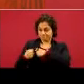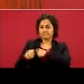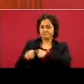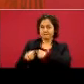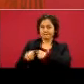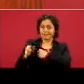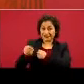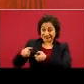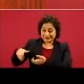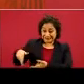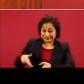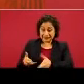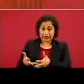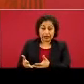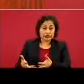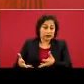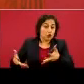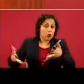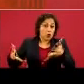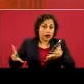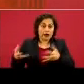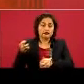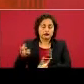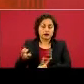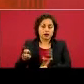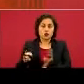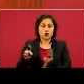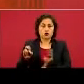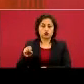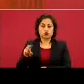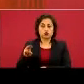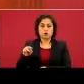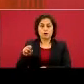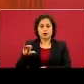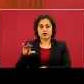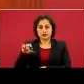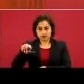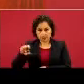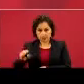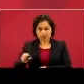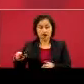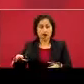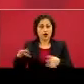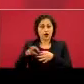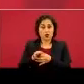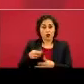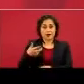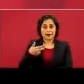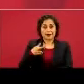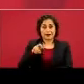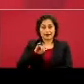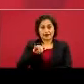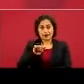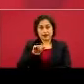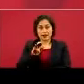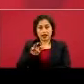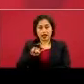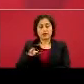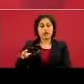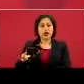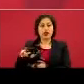más grande de México, el río Sumacinta, que se junta ahí con el Grijalva, está